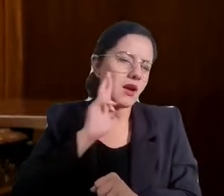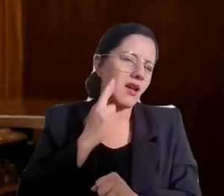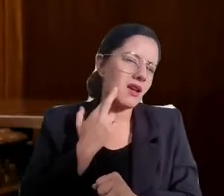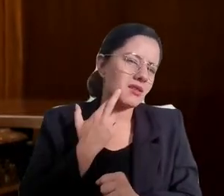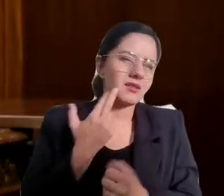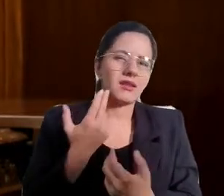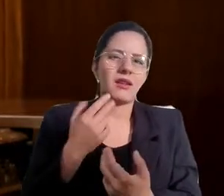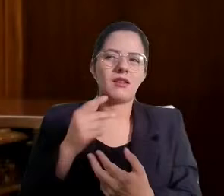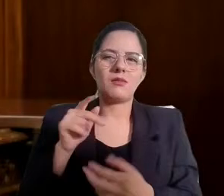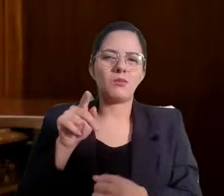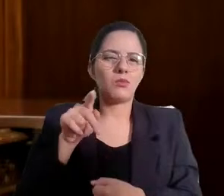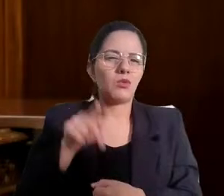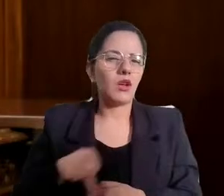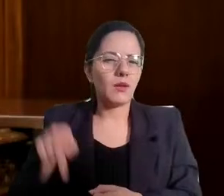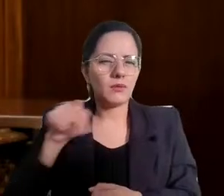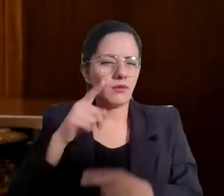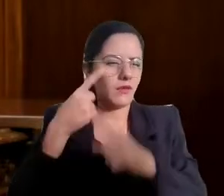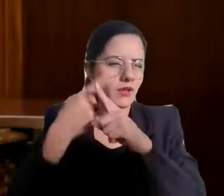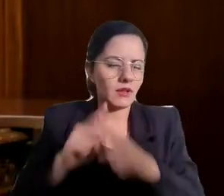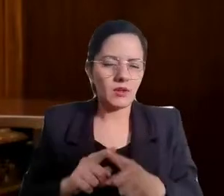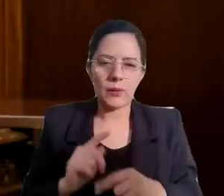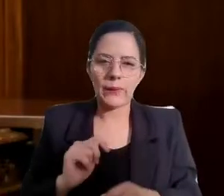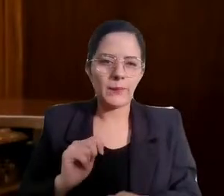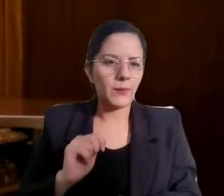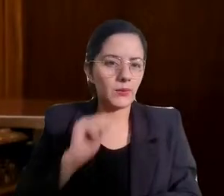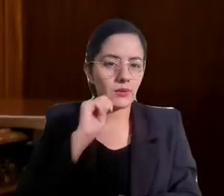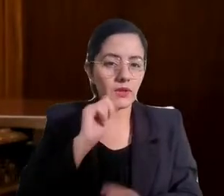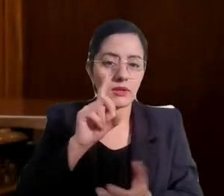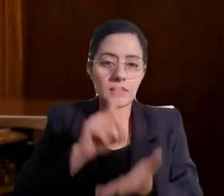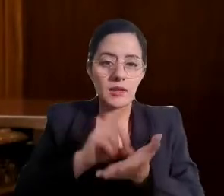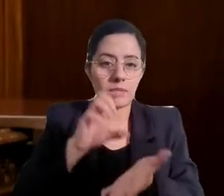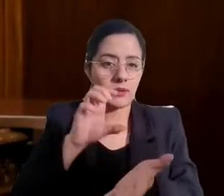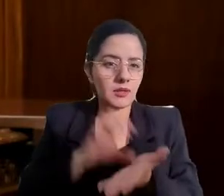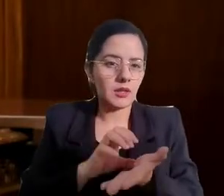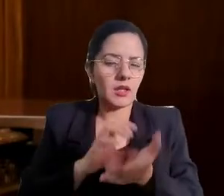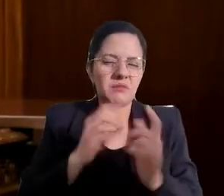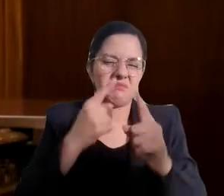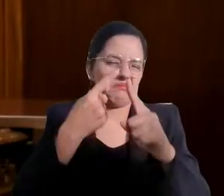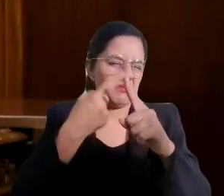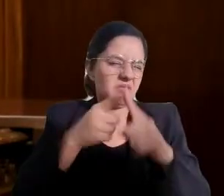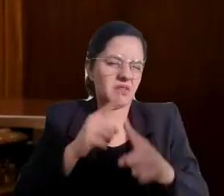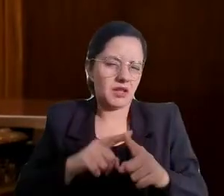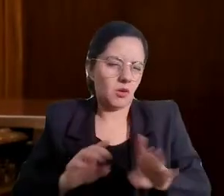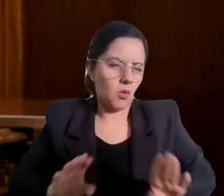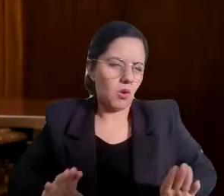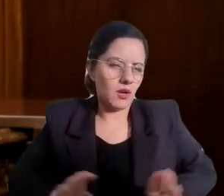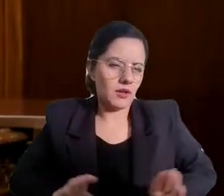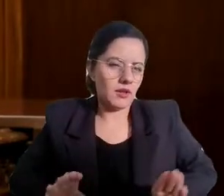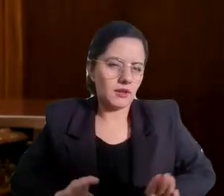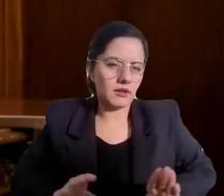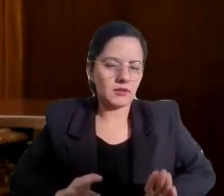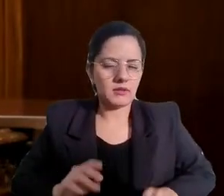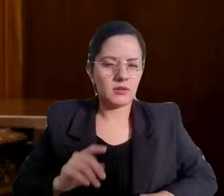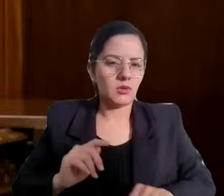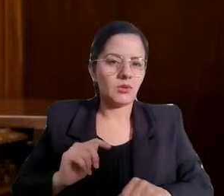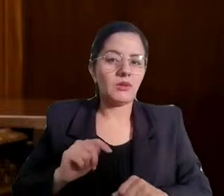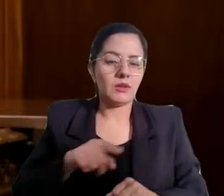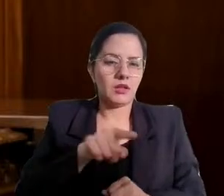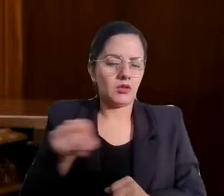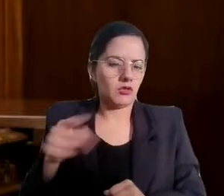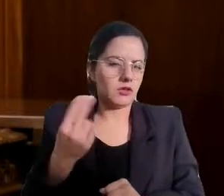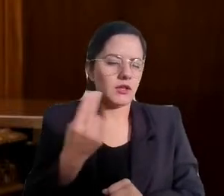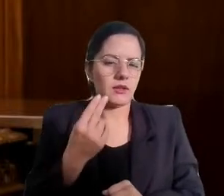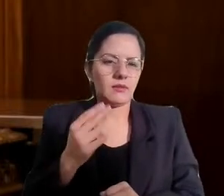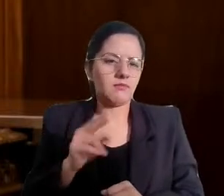procedencia étnica, discapacidad u otras condiciones, y han de ser valoradas